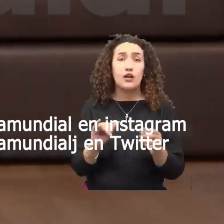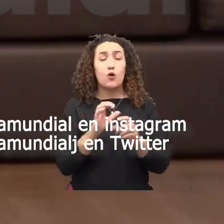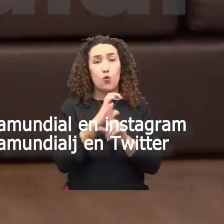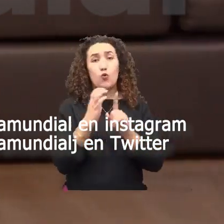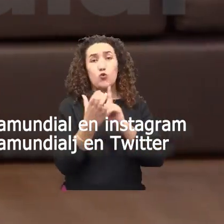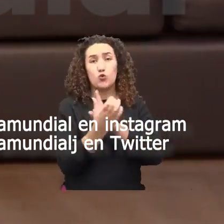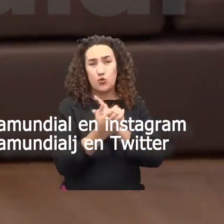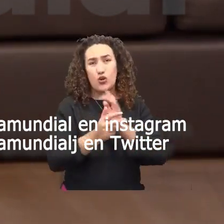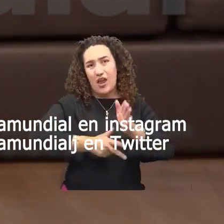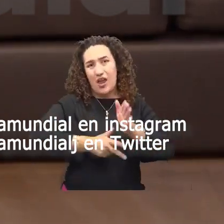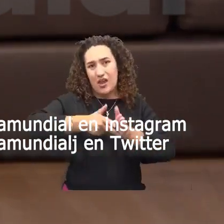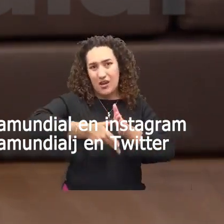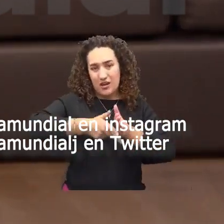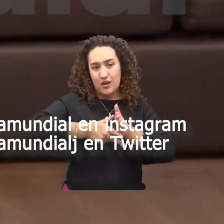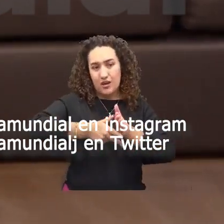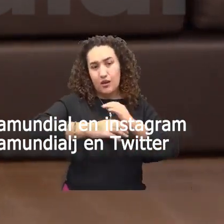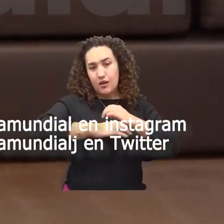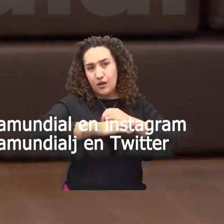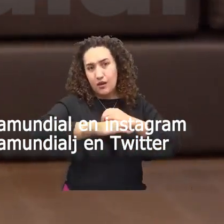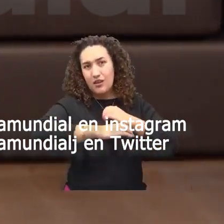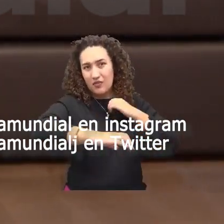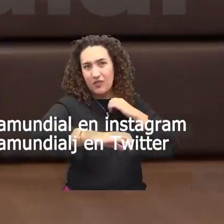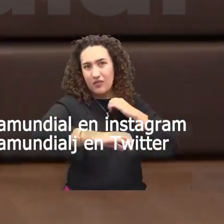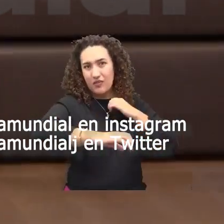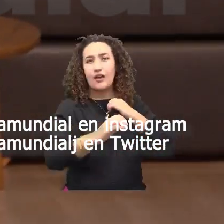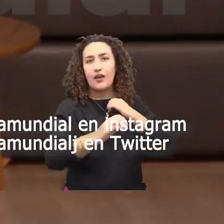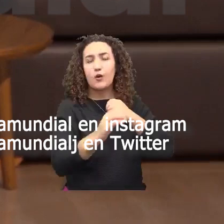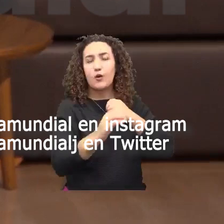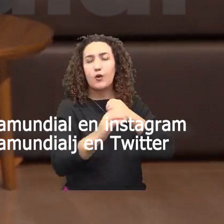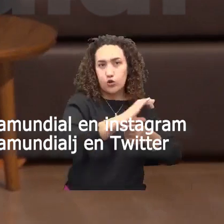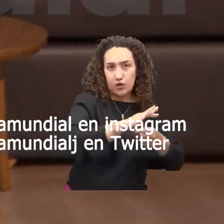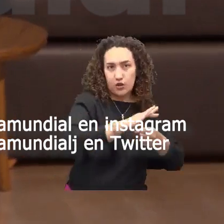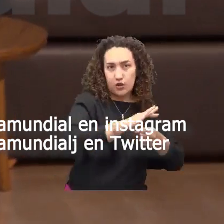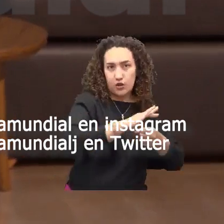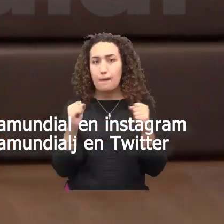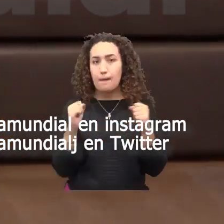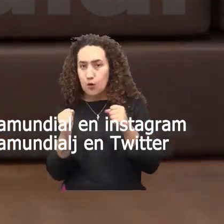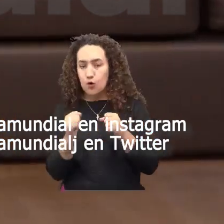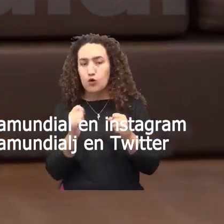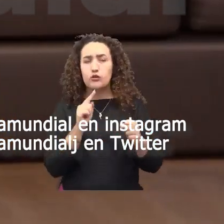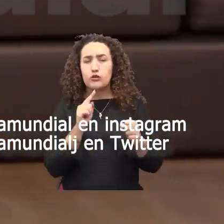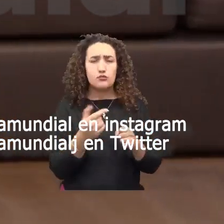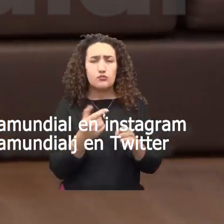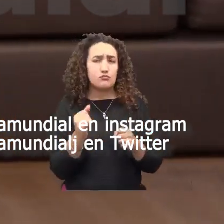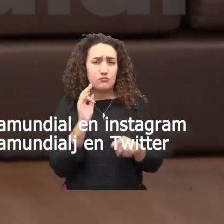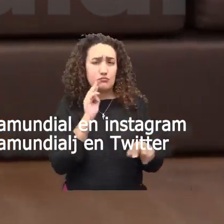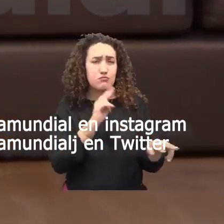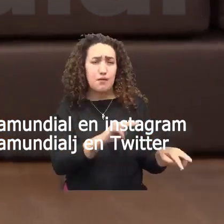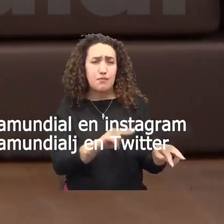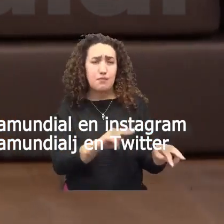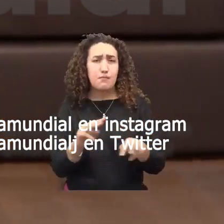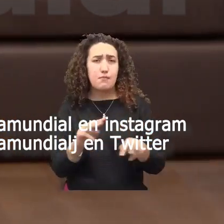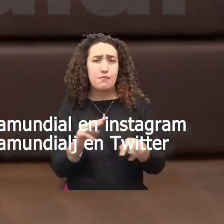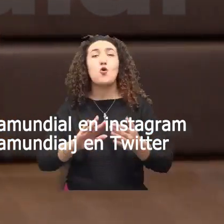administraciones municipales, con la comunidad, hemos tenido más de 800 personas participando en estas dinámicas.